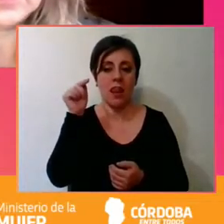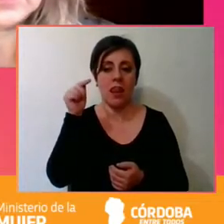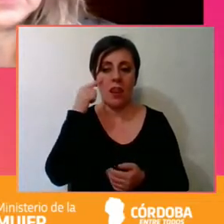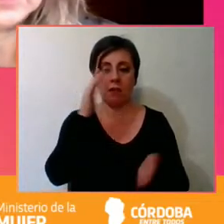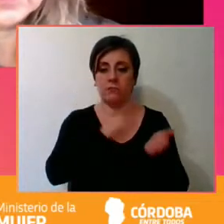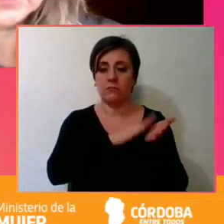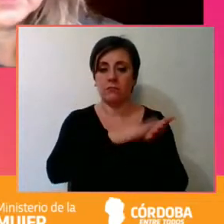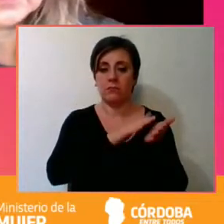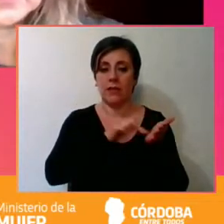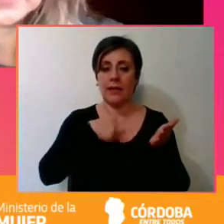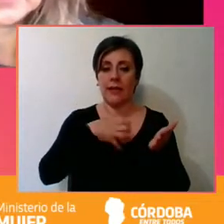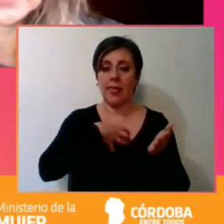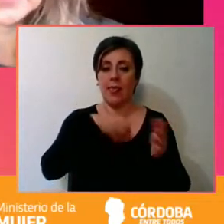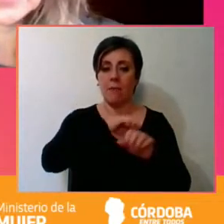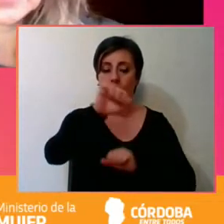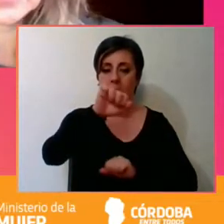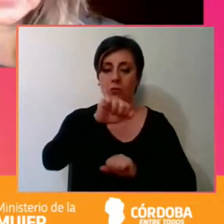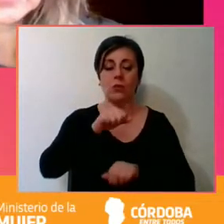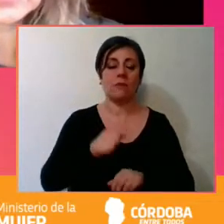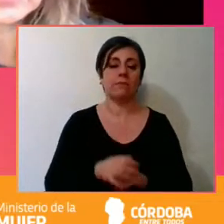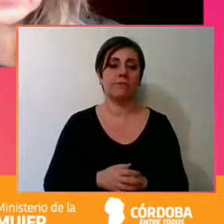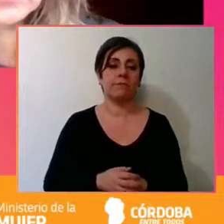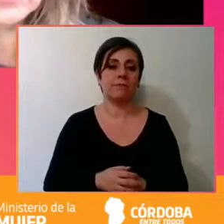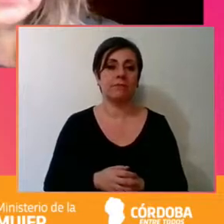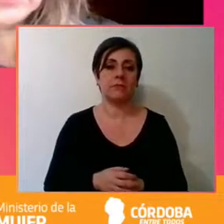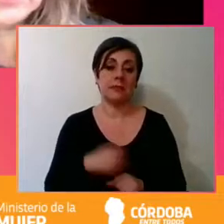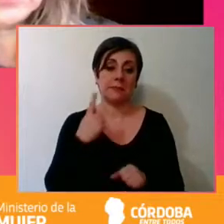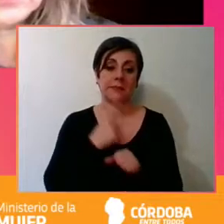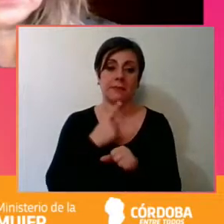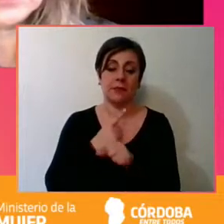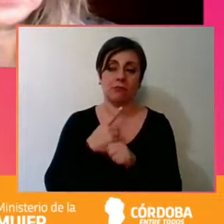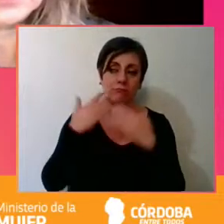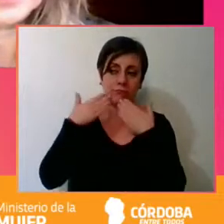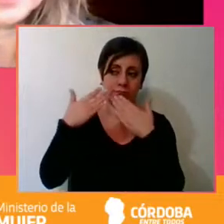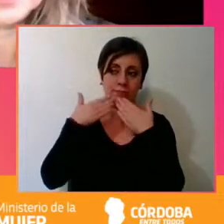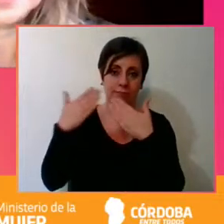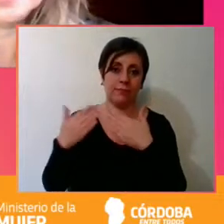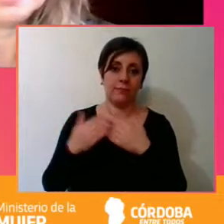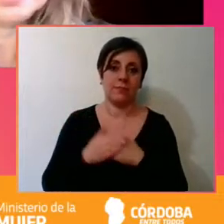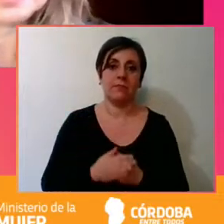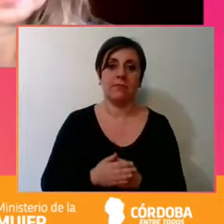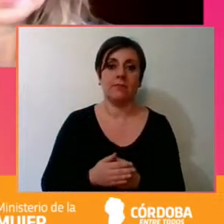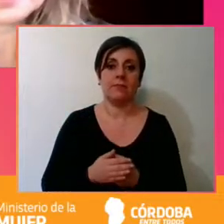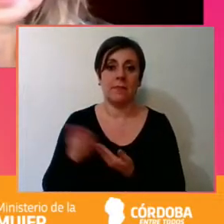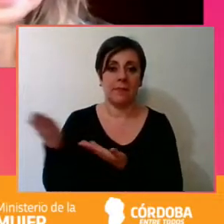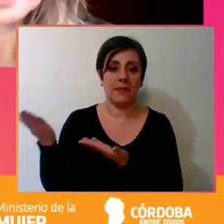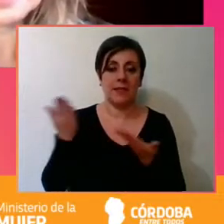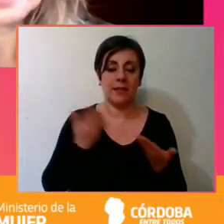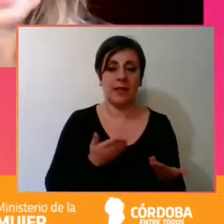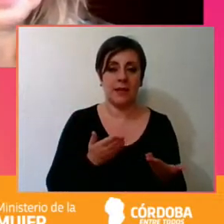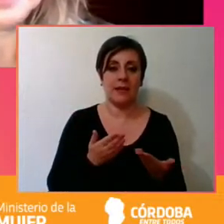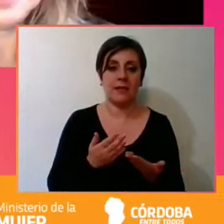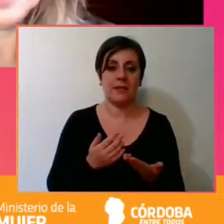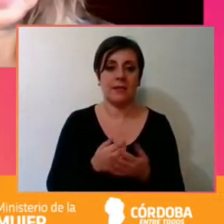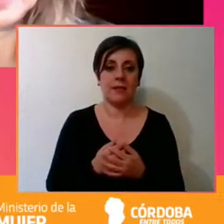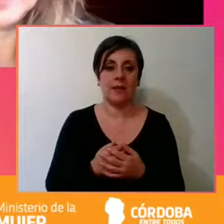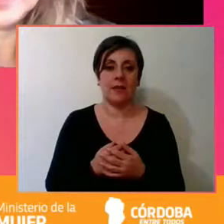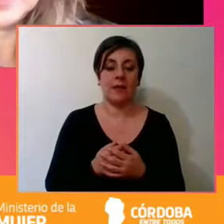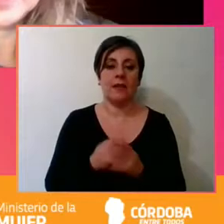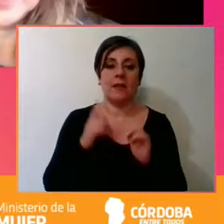esta diplomatura. Así que, bueno, en primer lugar agradecerle y poder presentarles a ustedes que contamos